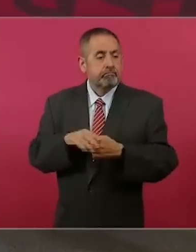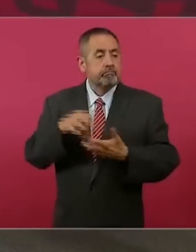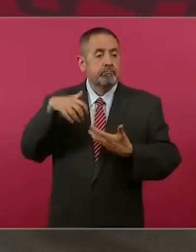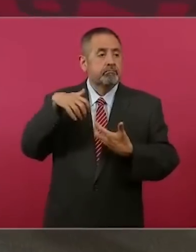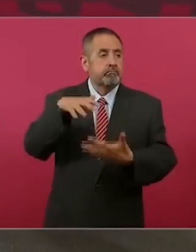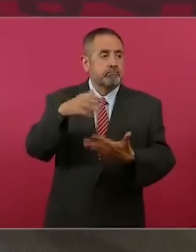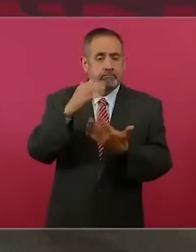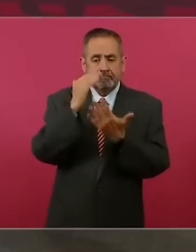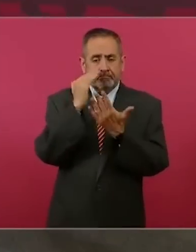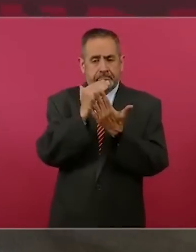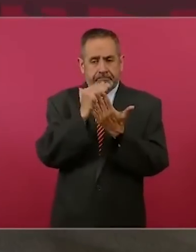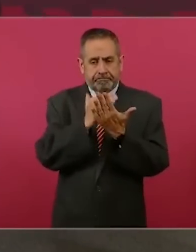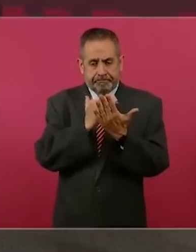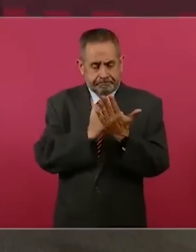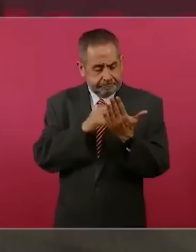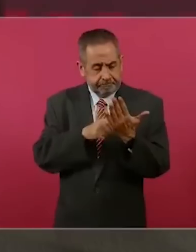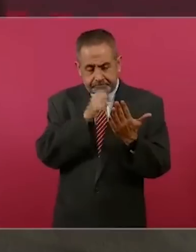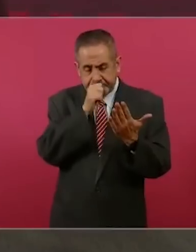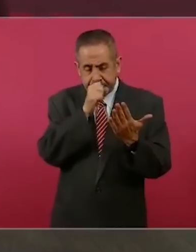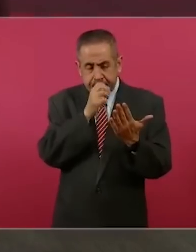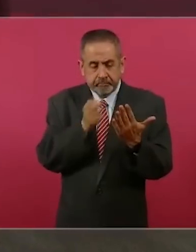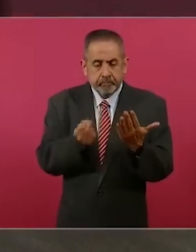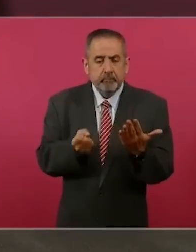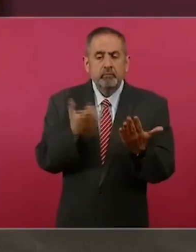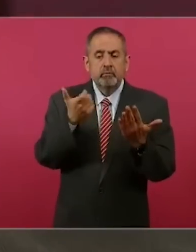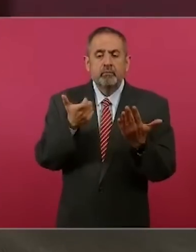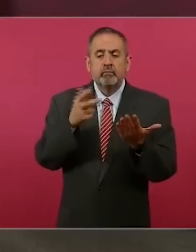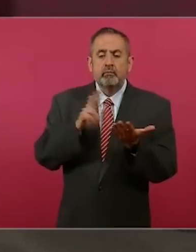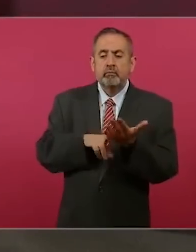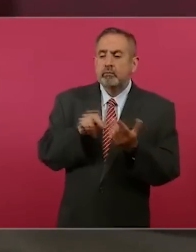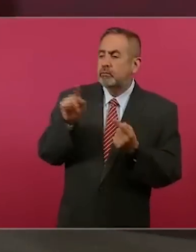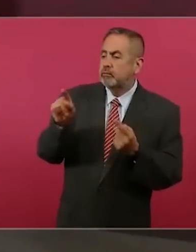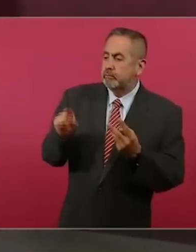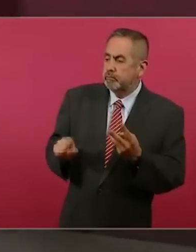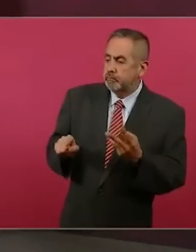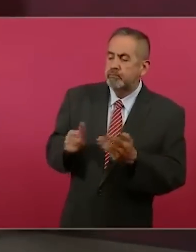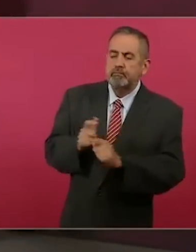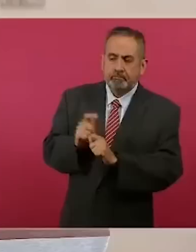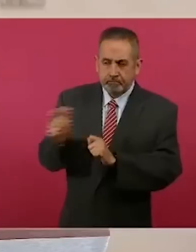egresos correspondientes bajo las siguientes bases.